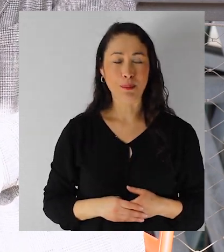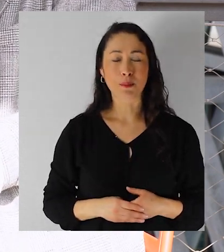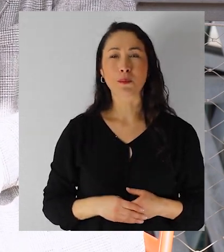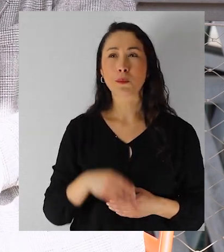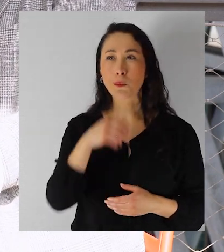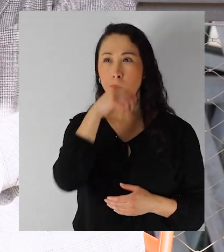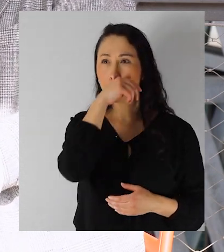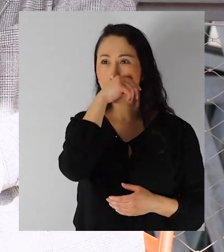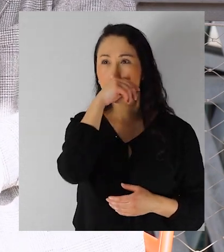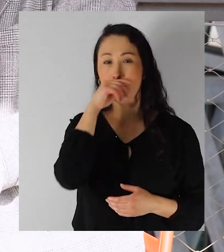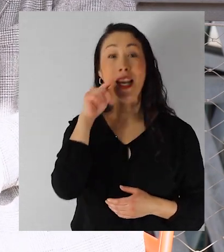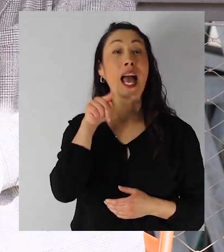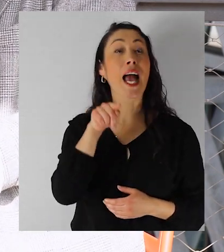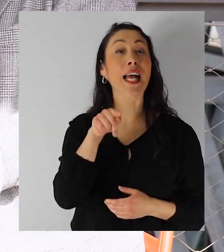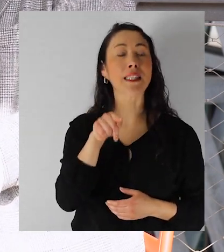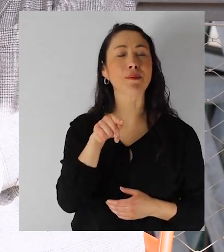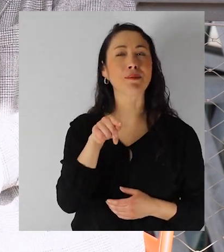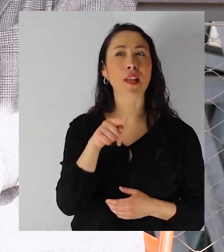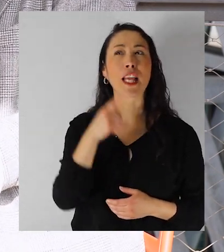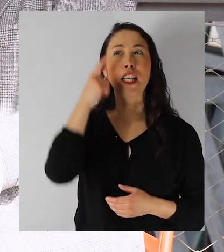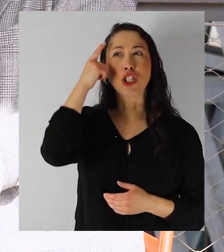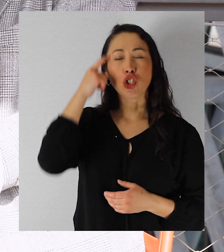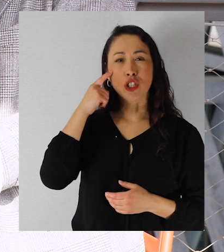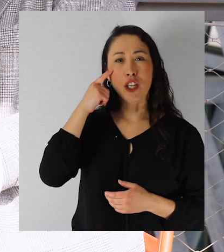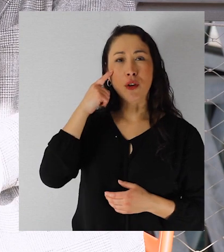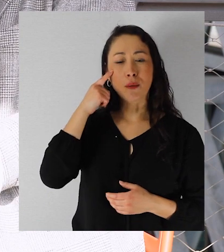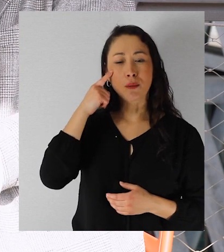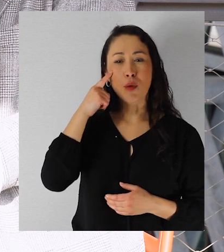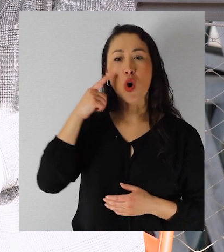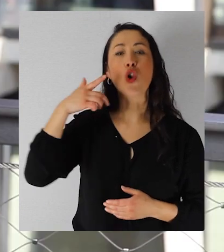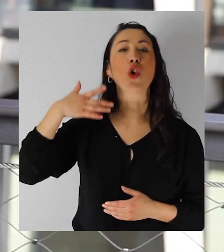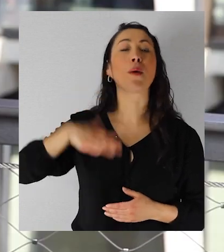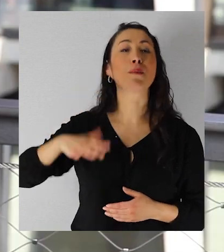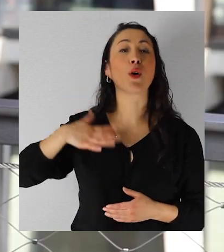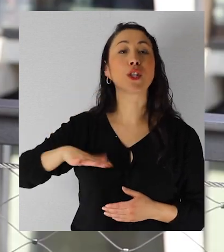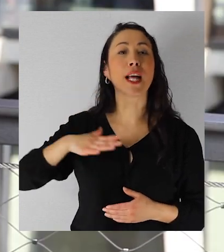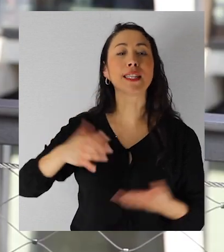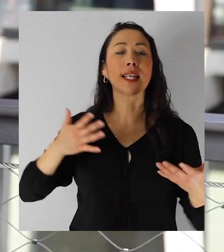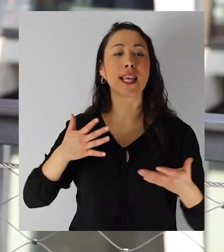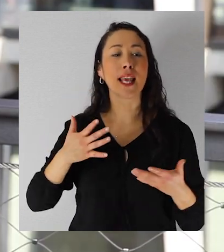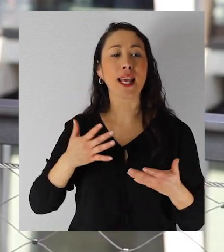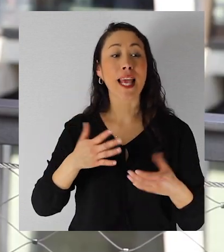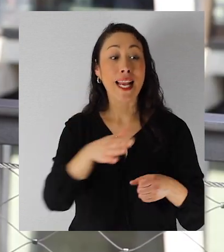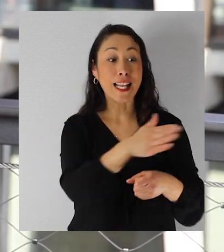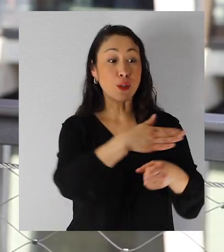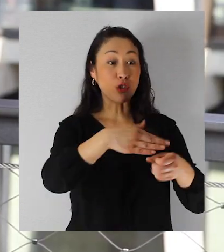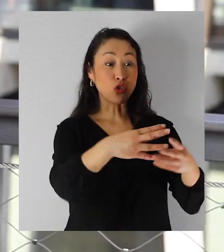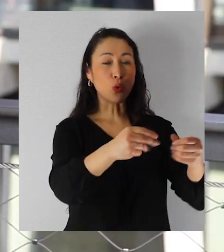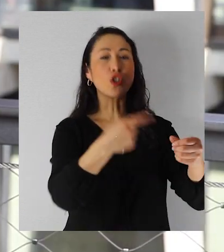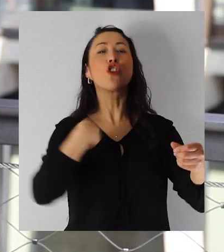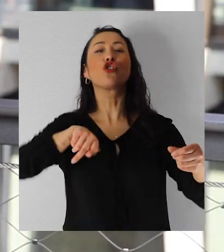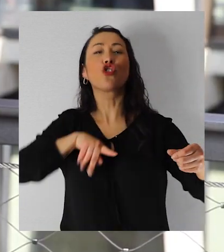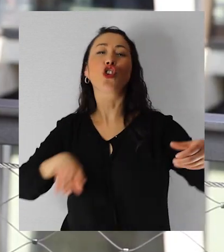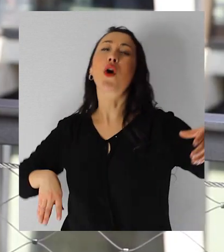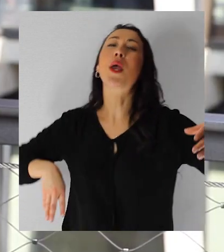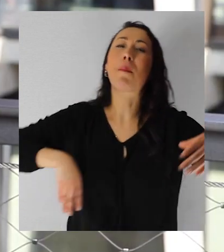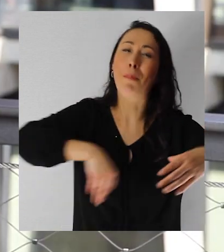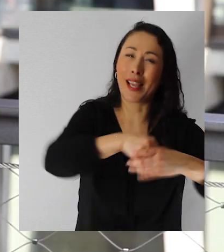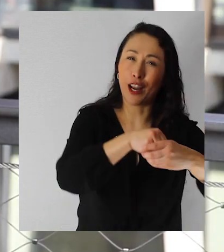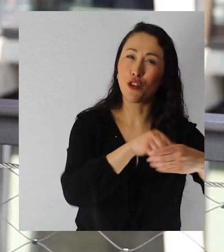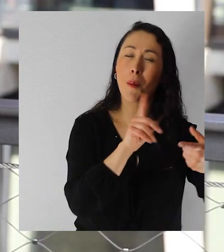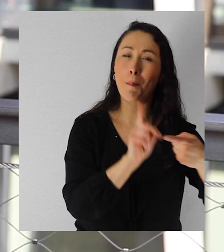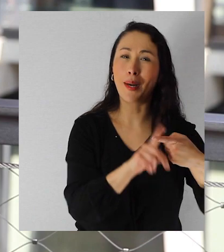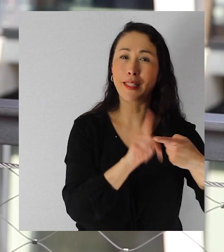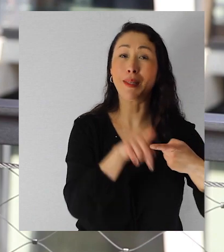ahí yo creo que la clave está en implicarnos en las soluciones y eso tiene mucho que ver